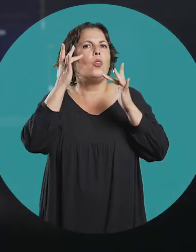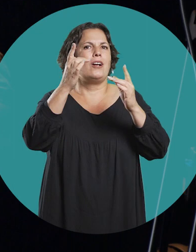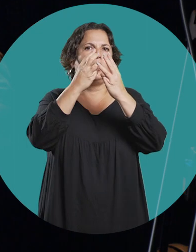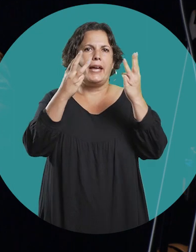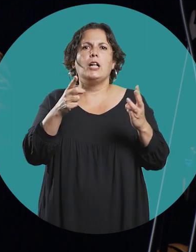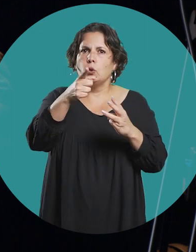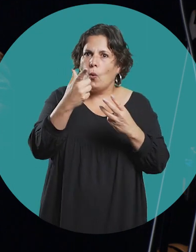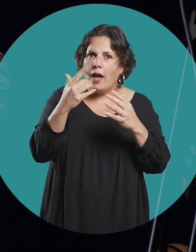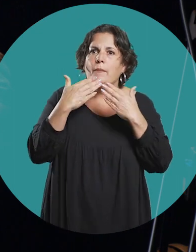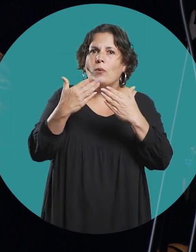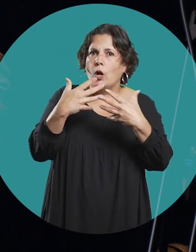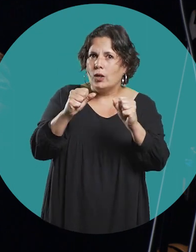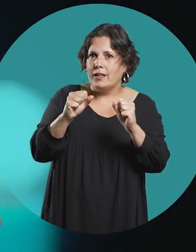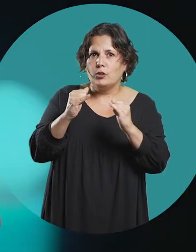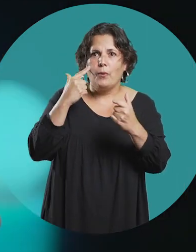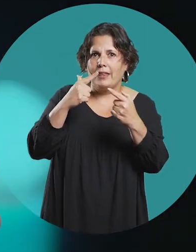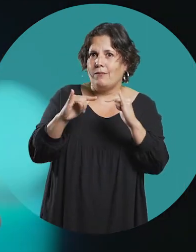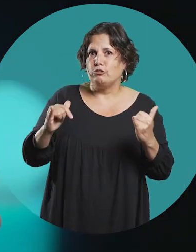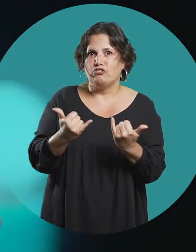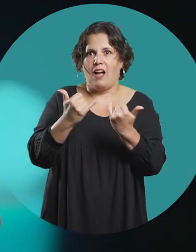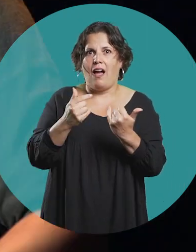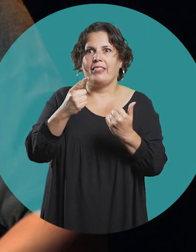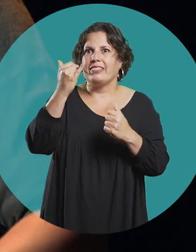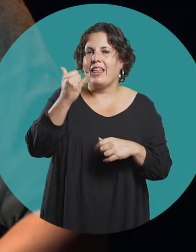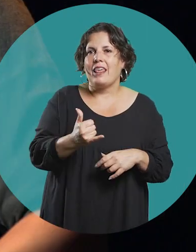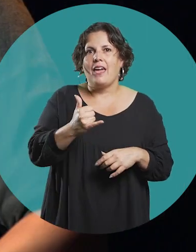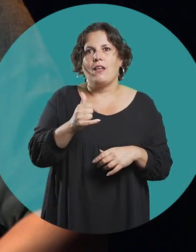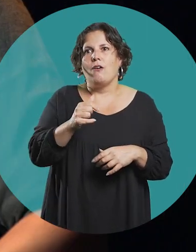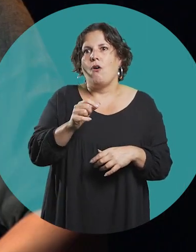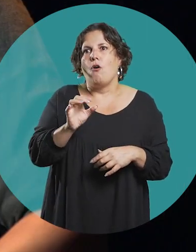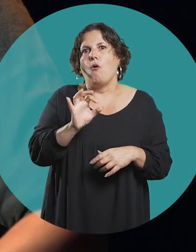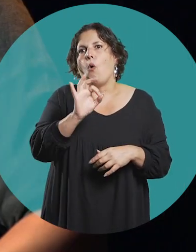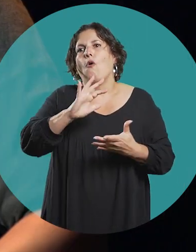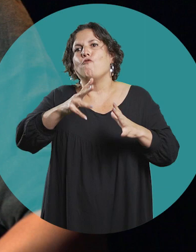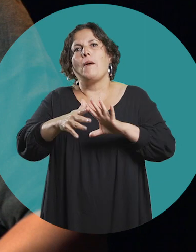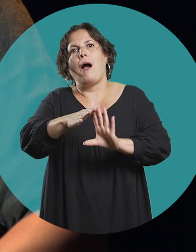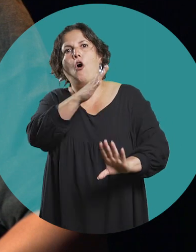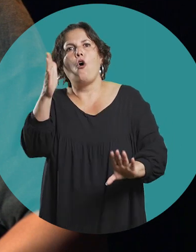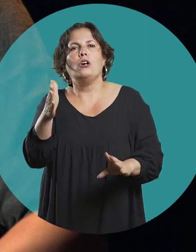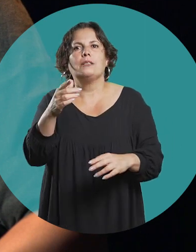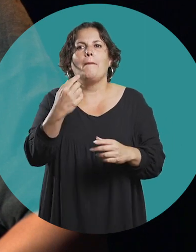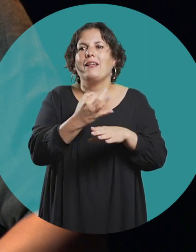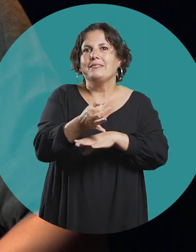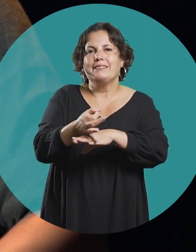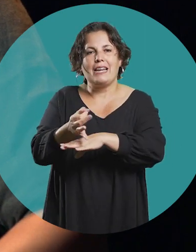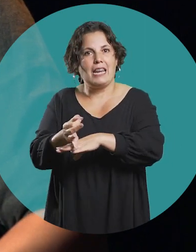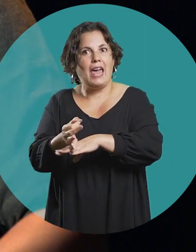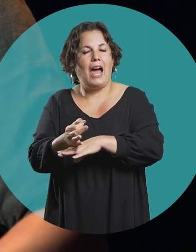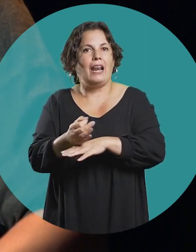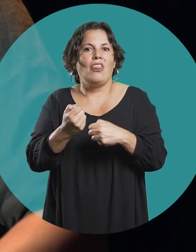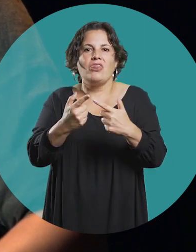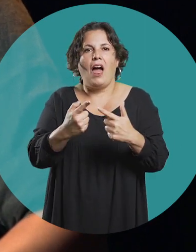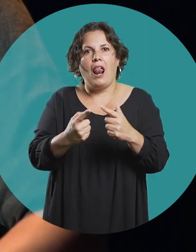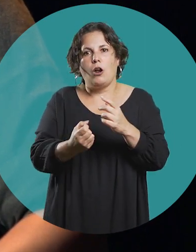general. ¿Encontraste un propósito ahí en esto de llevar otra forma de enseñar y de